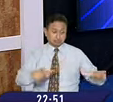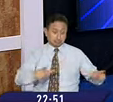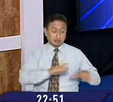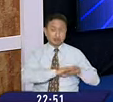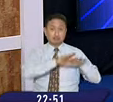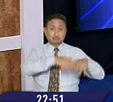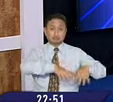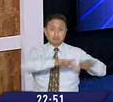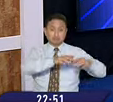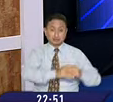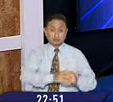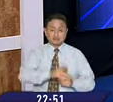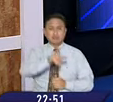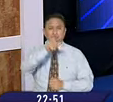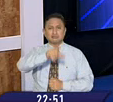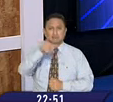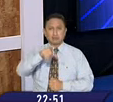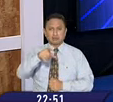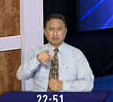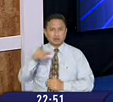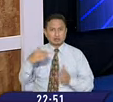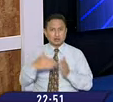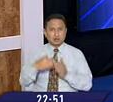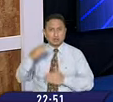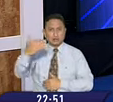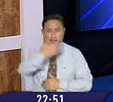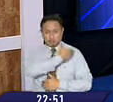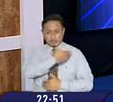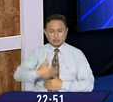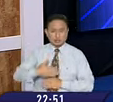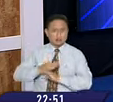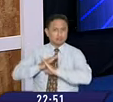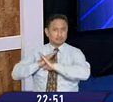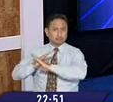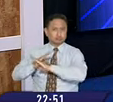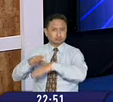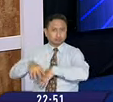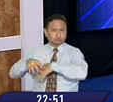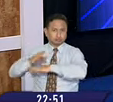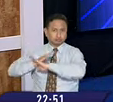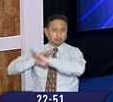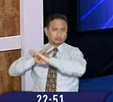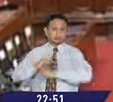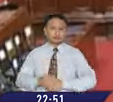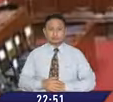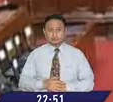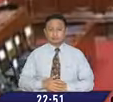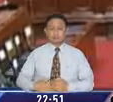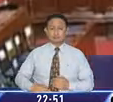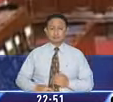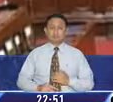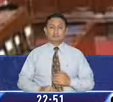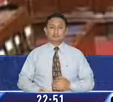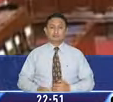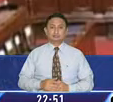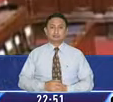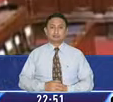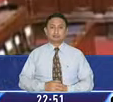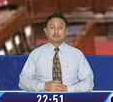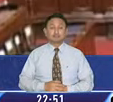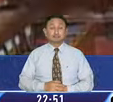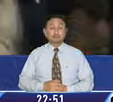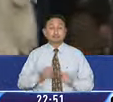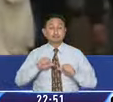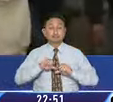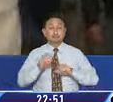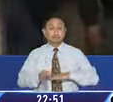de ciudadanos anunciaron una marcha contra el mandatario peruano en los próximos días. Se trata de un informe legislativo que